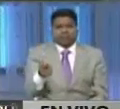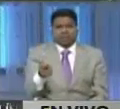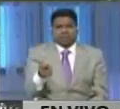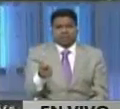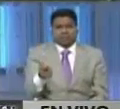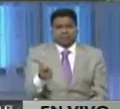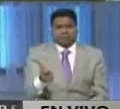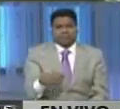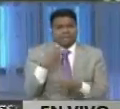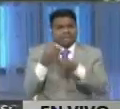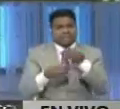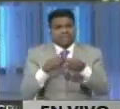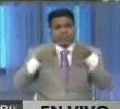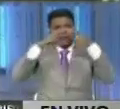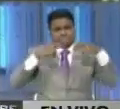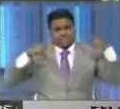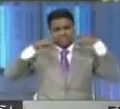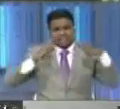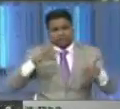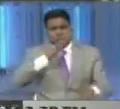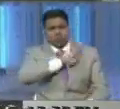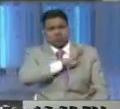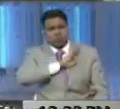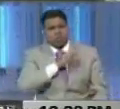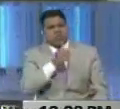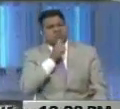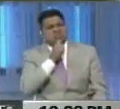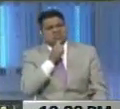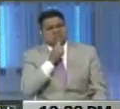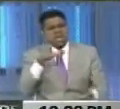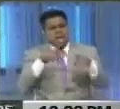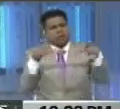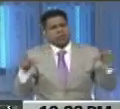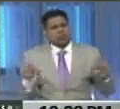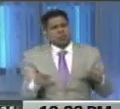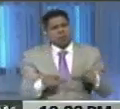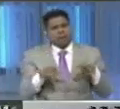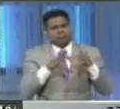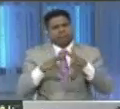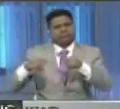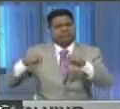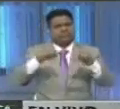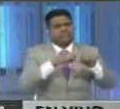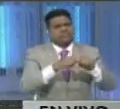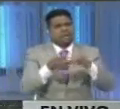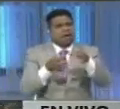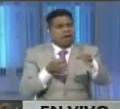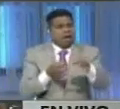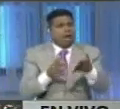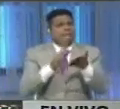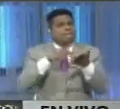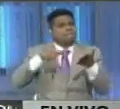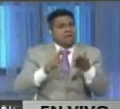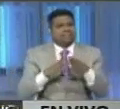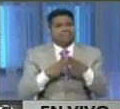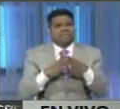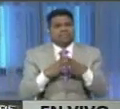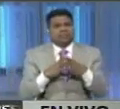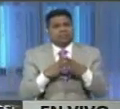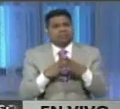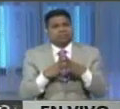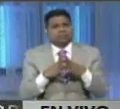se está haciendo la investigación de los propietarios de la finca donde se consiguió este material de guerra bueno y que todo forma parte de todos los